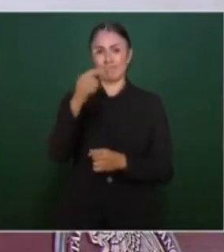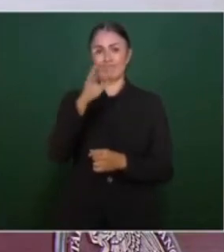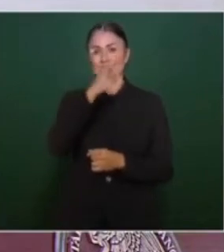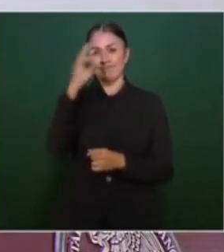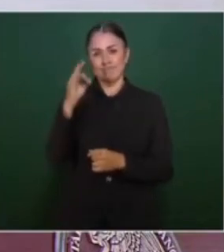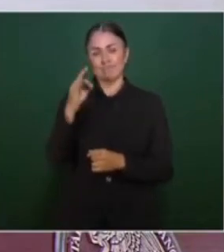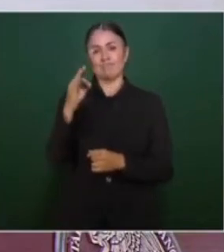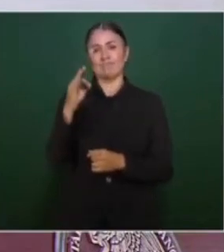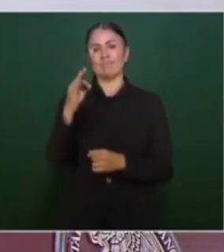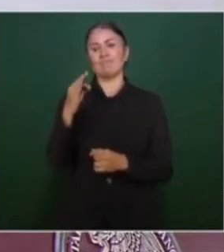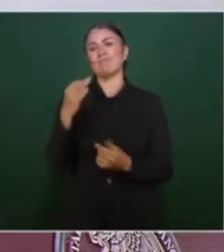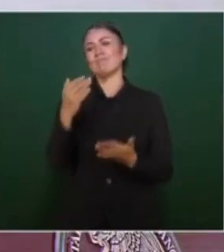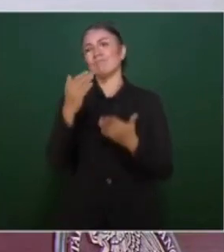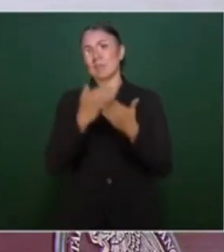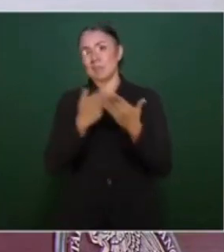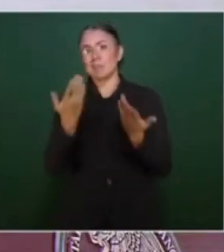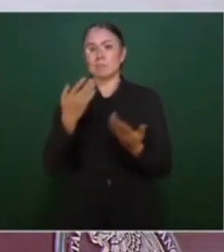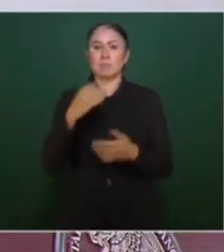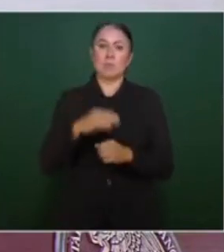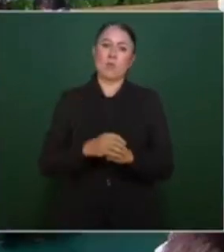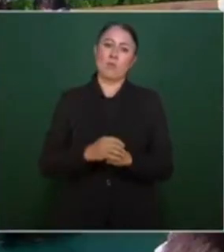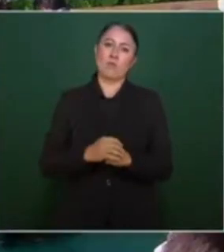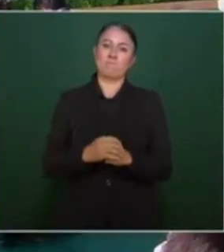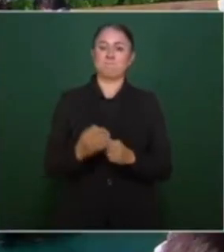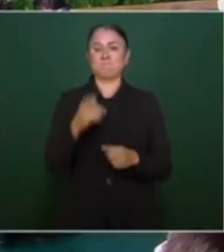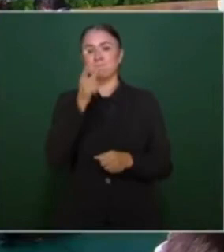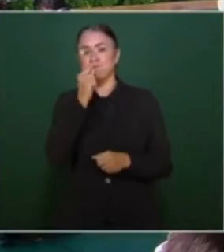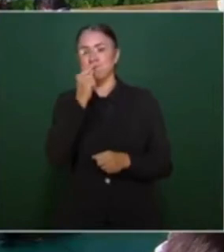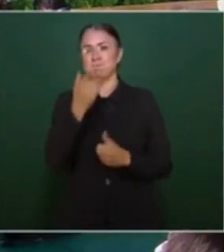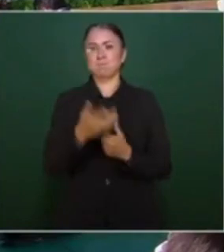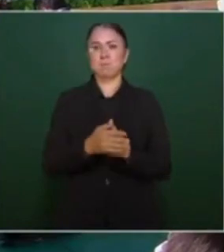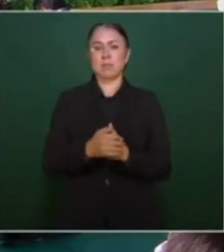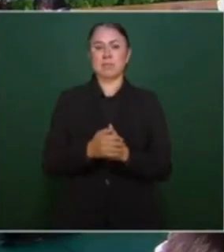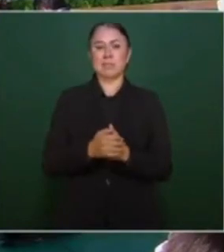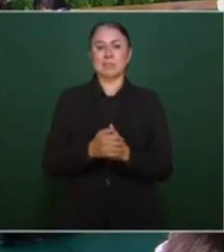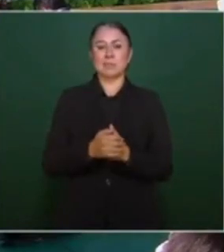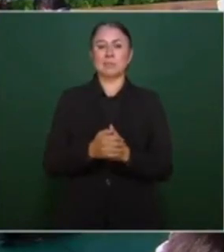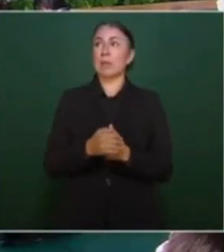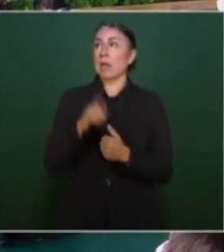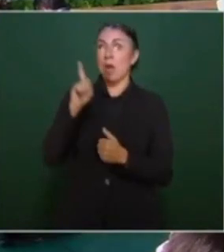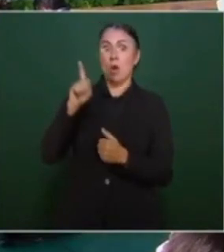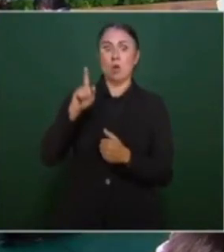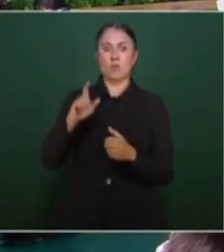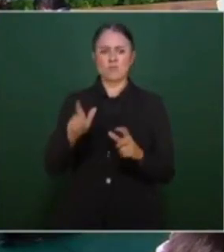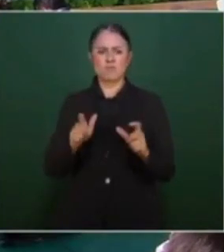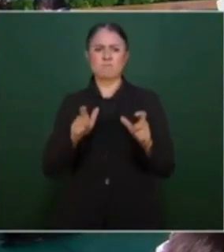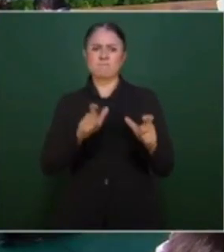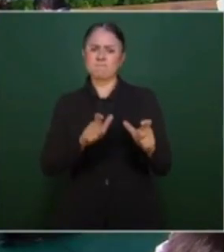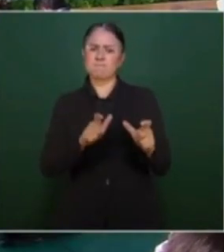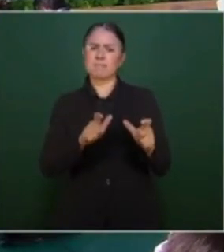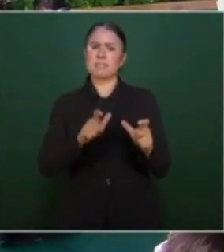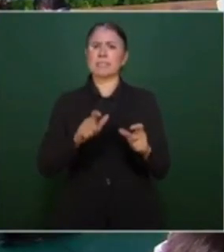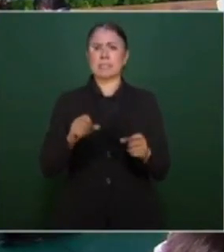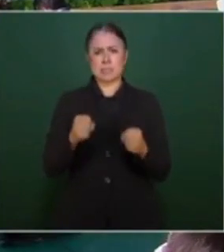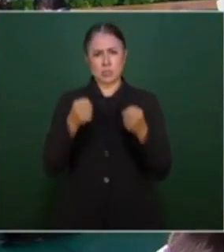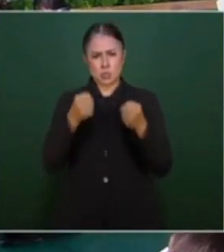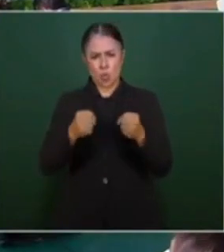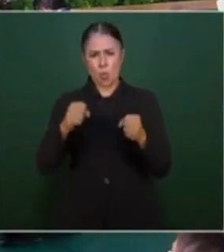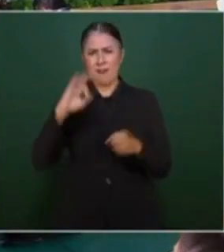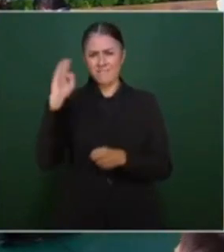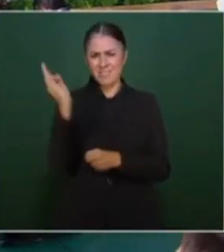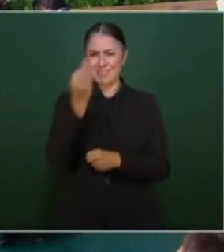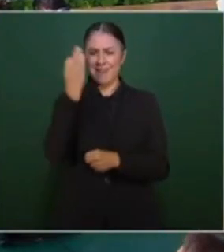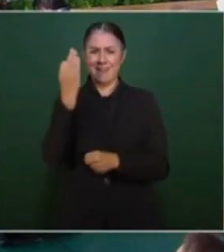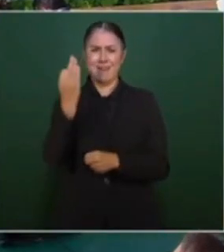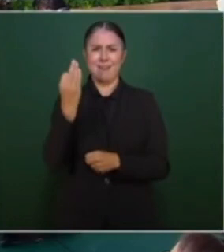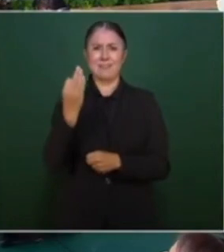27.2% de fuerza policial. En cuanto a fuerzas de seguridad federales, La Secretaría de la Defensa